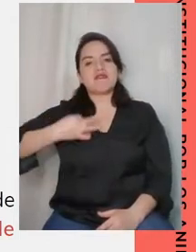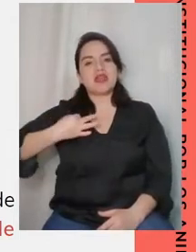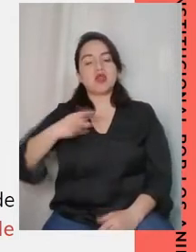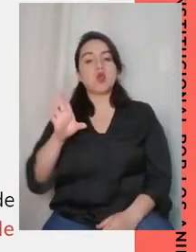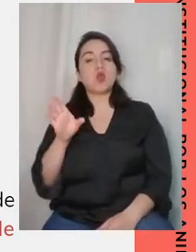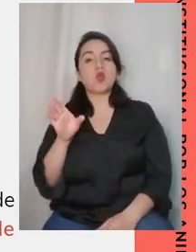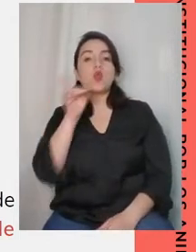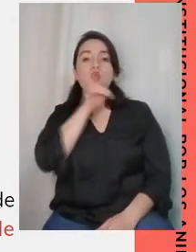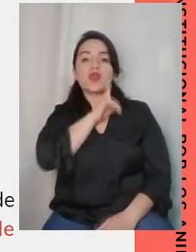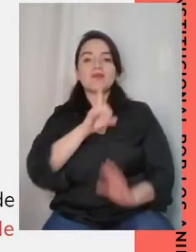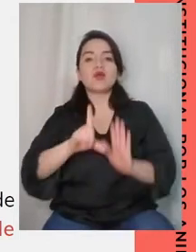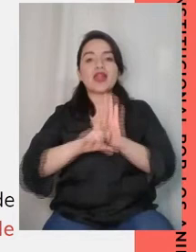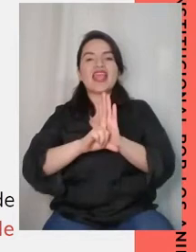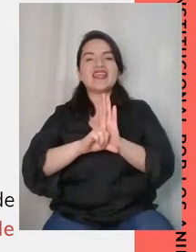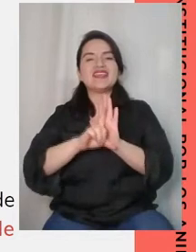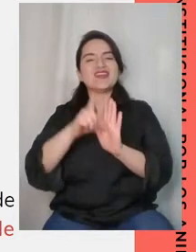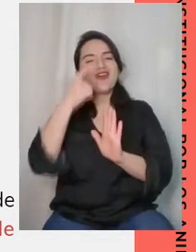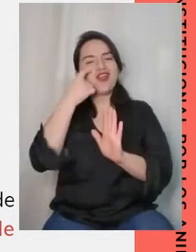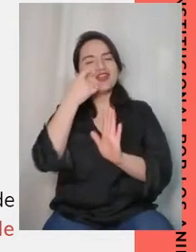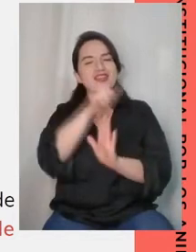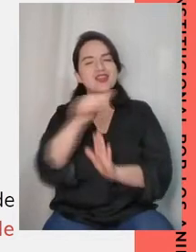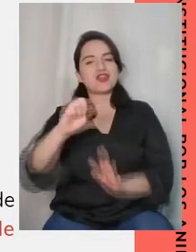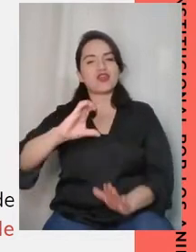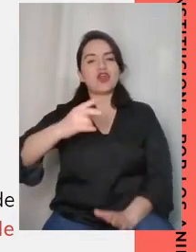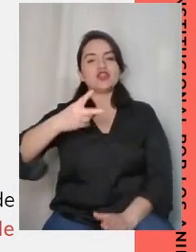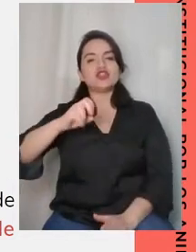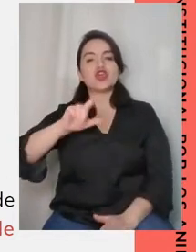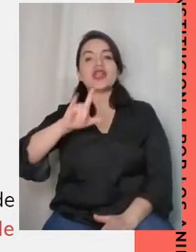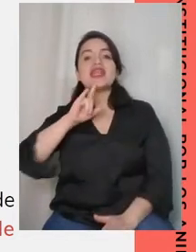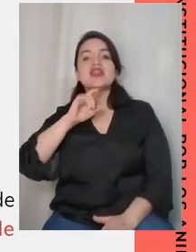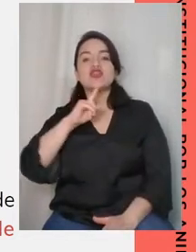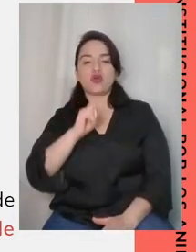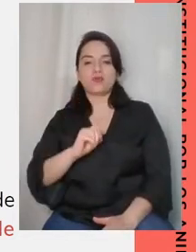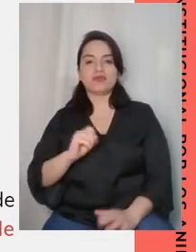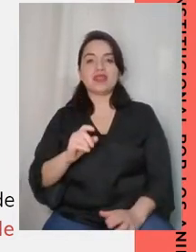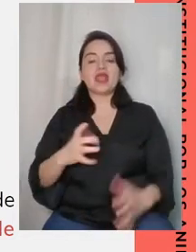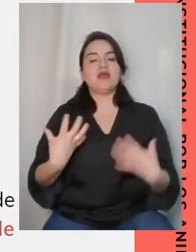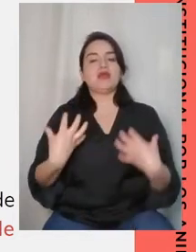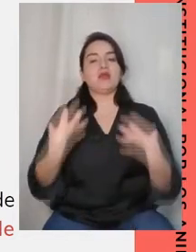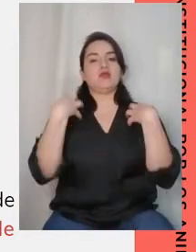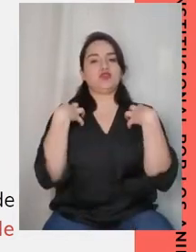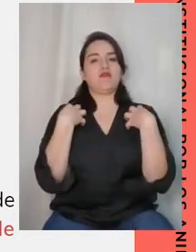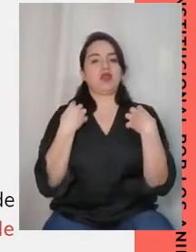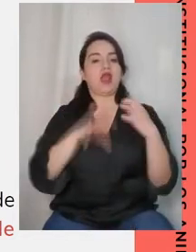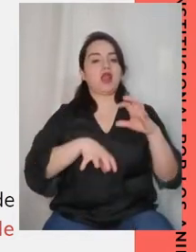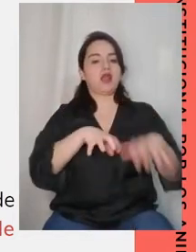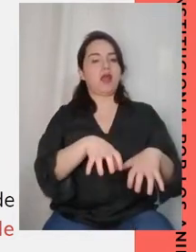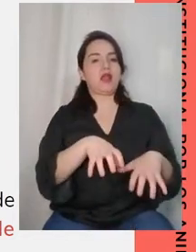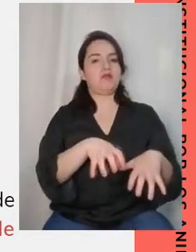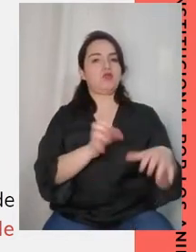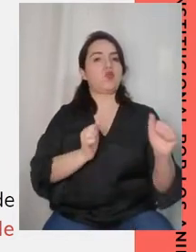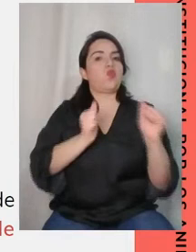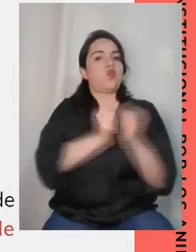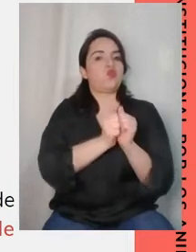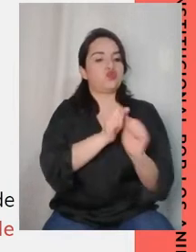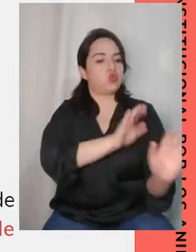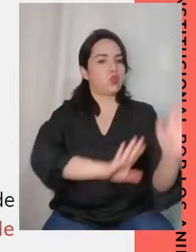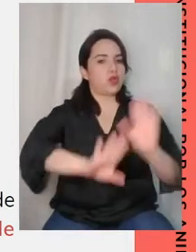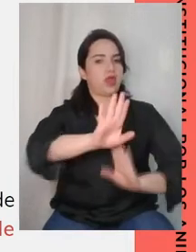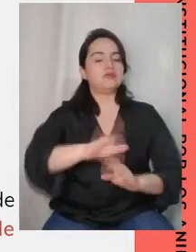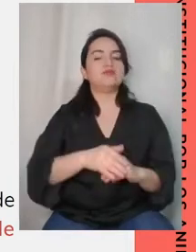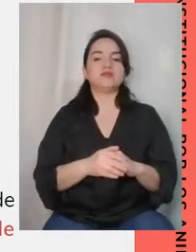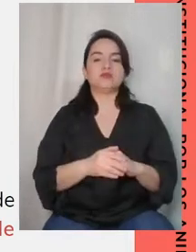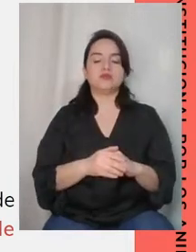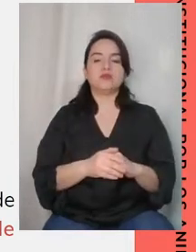Cholito, Ley de Tenencia Responsable de Mascotas y Animales de Compañía. Si bien esta ley es un